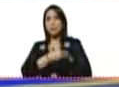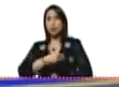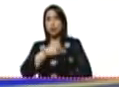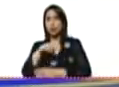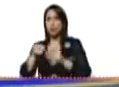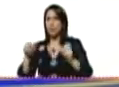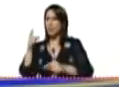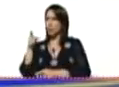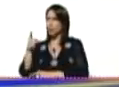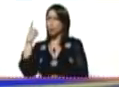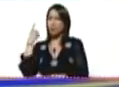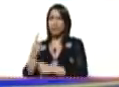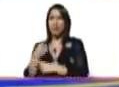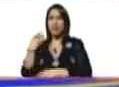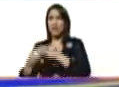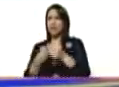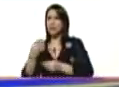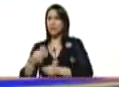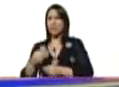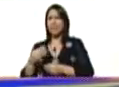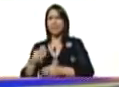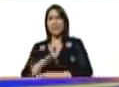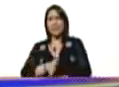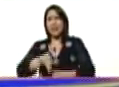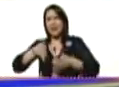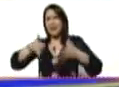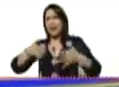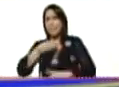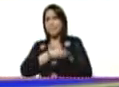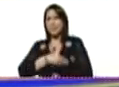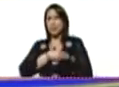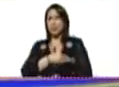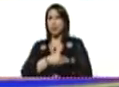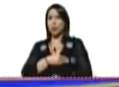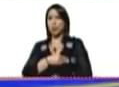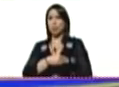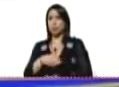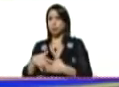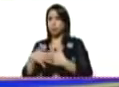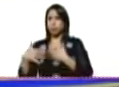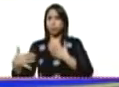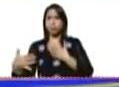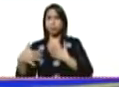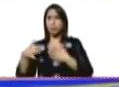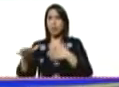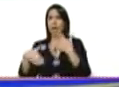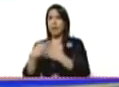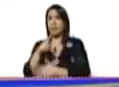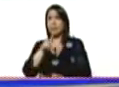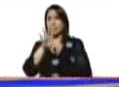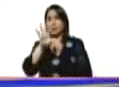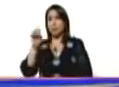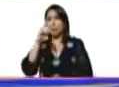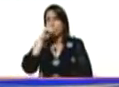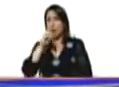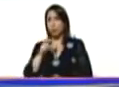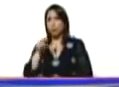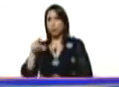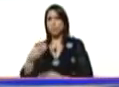Tú tienes que cumplir una supermisión en lo que resta de tu vida de aquí a los 150 años que vas a llegar.